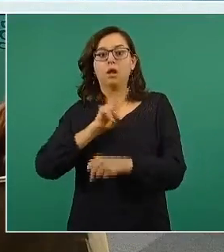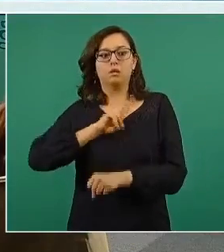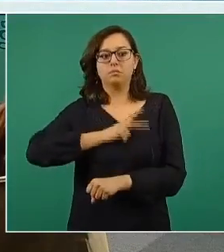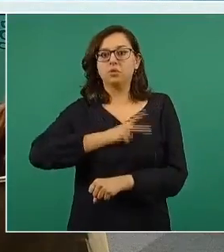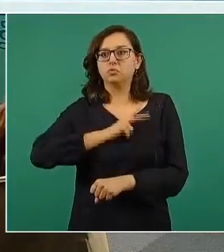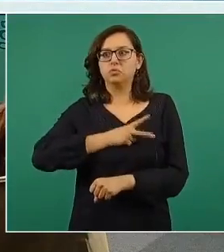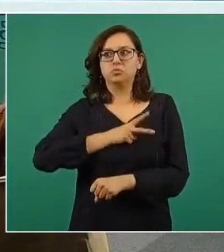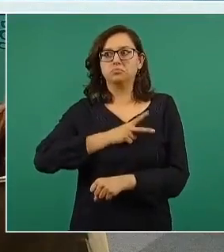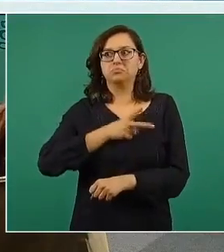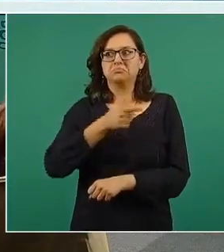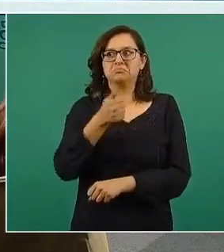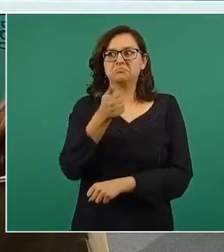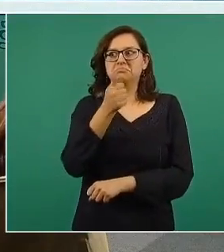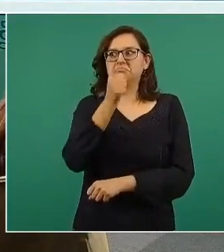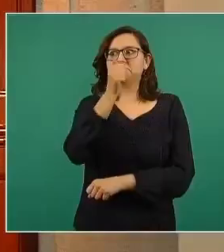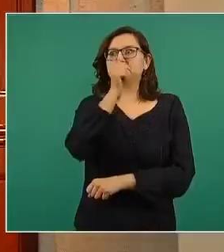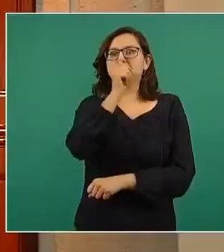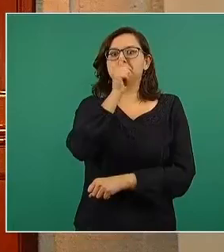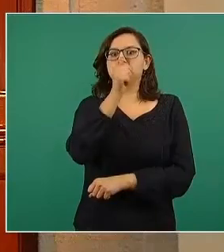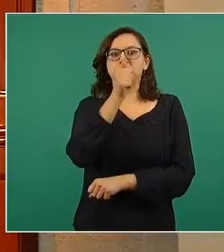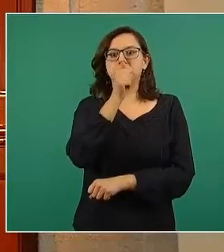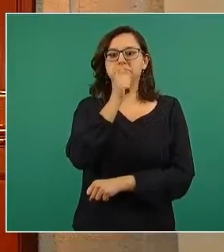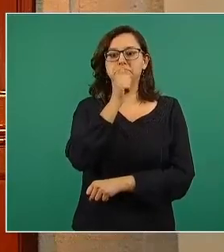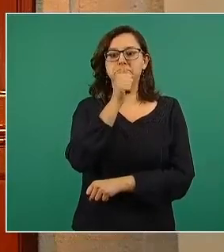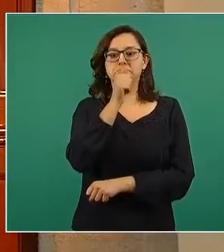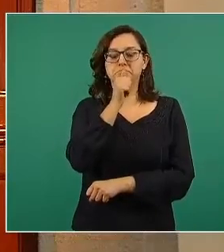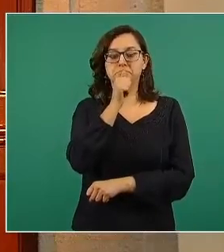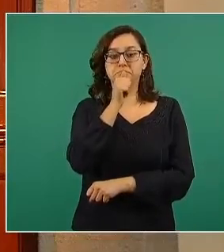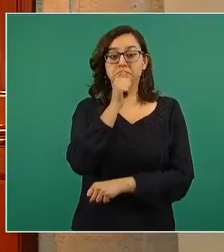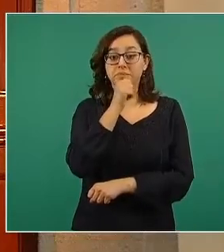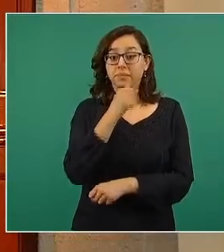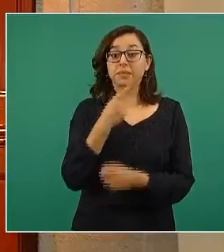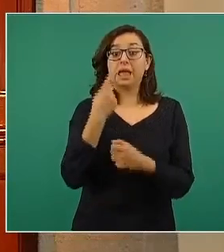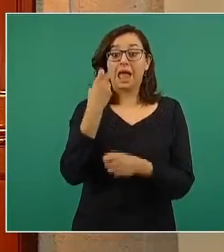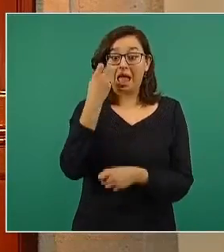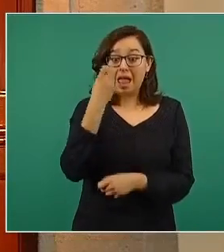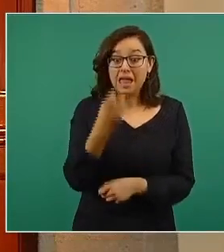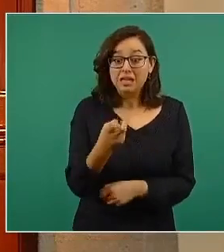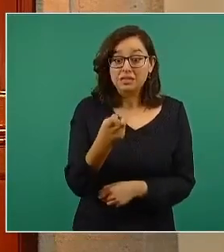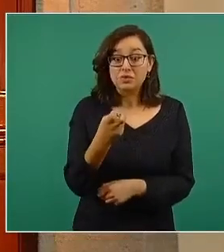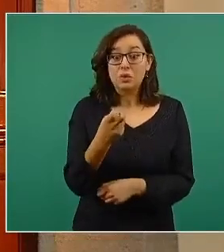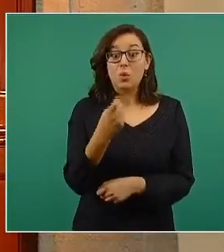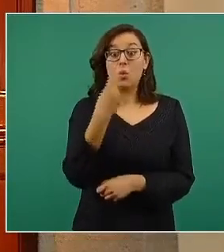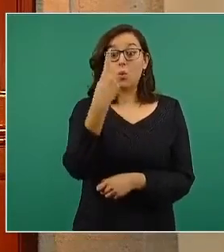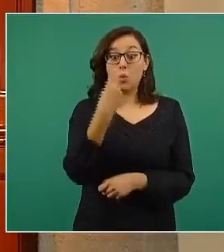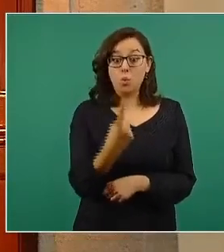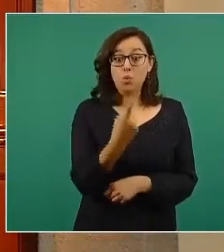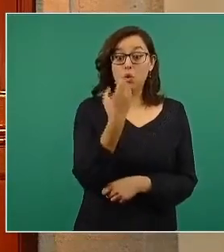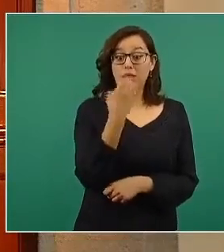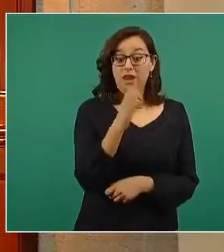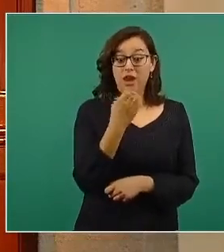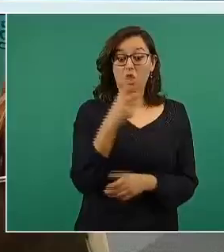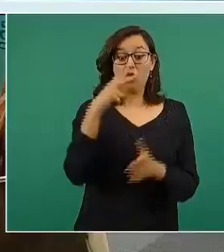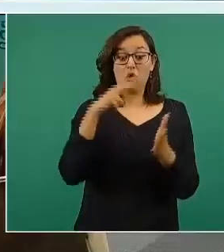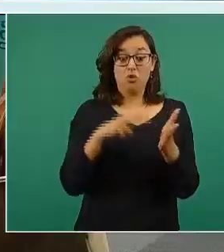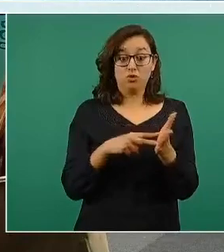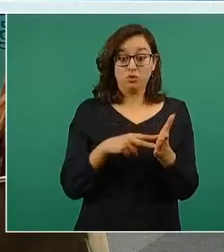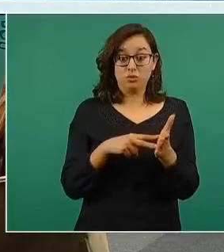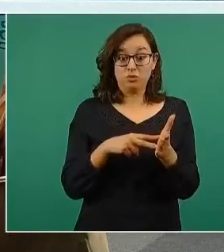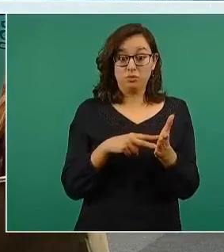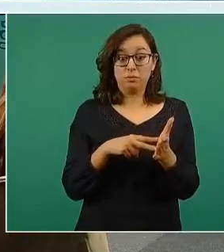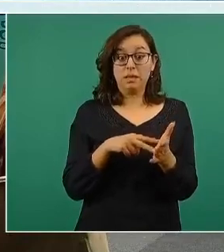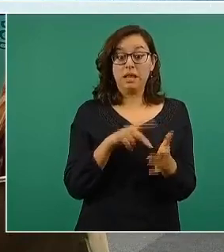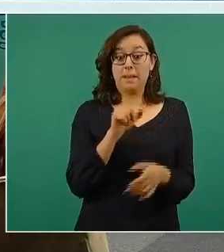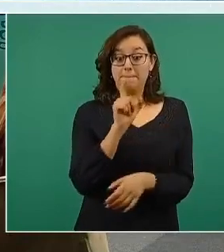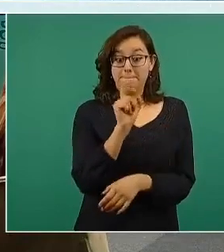o el microorganismo que los estaba produciendo. Y esa fue la primera señal que desde el 1 de enero de este año tuvimos para